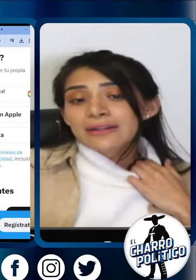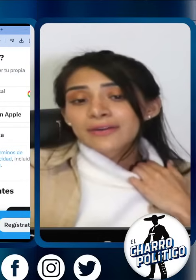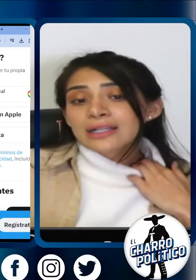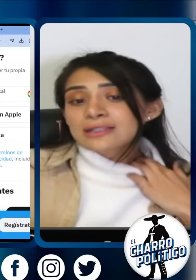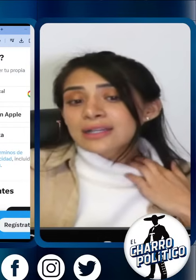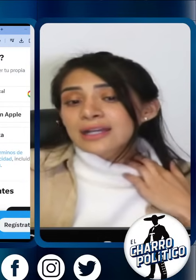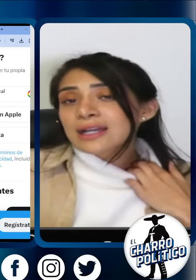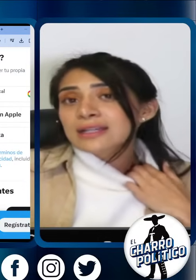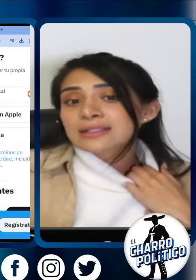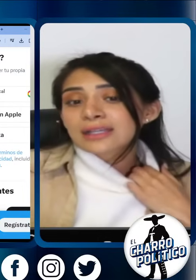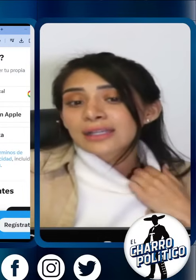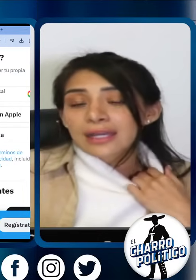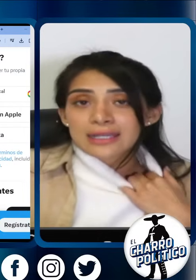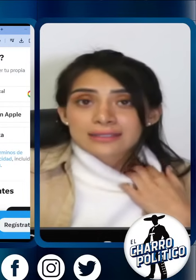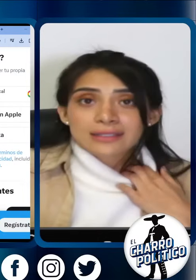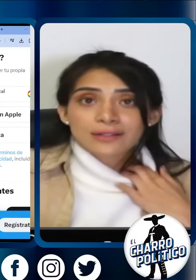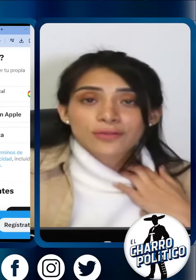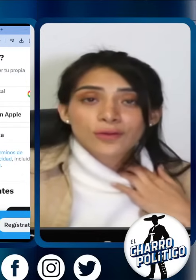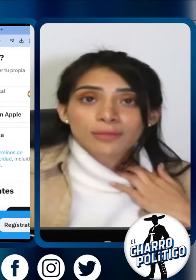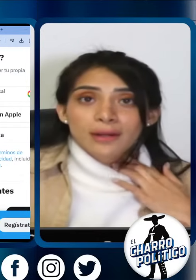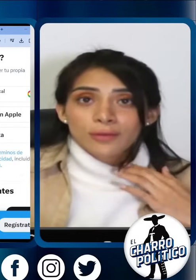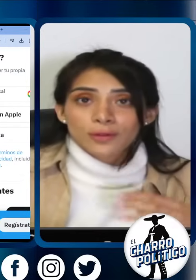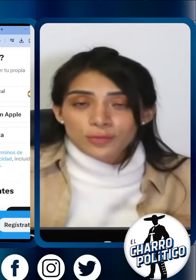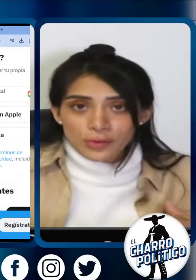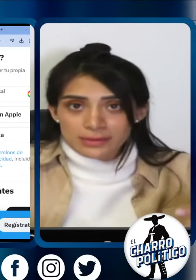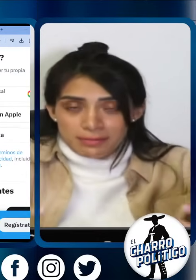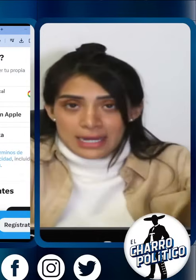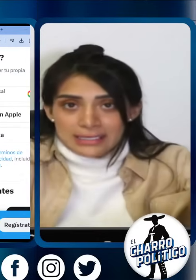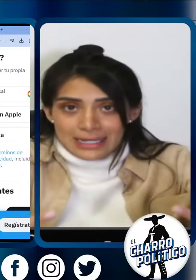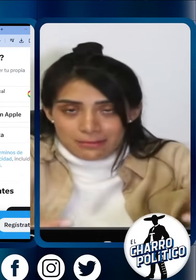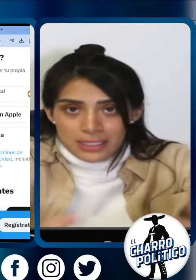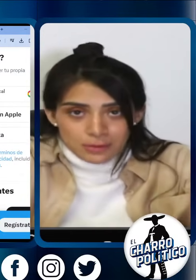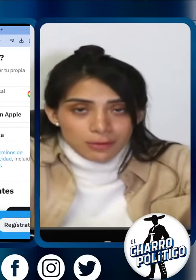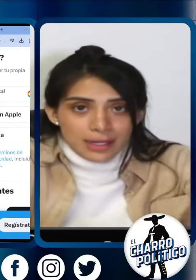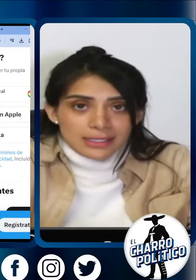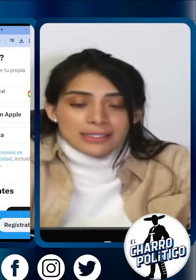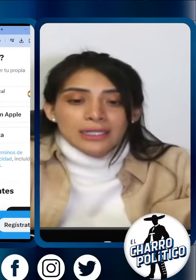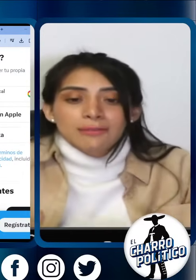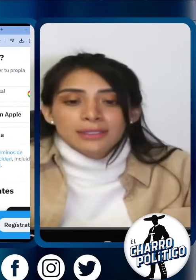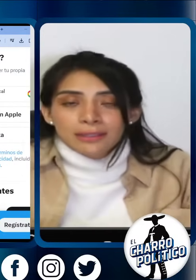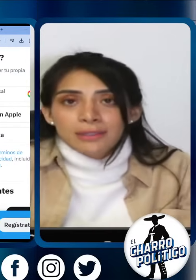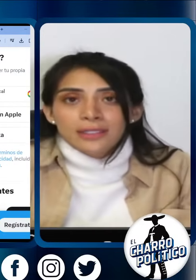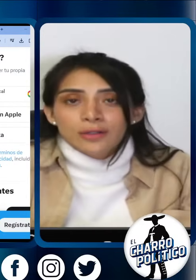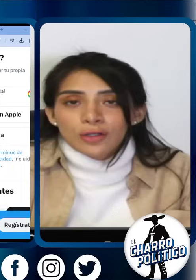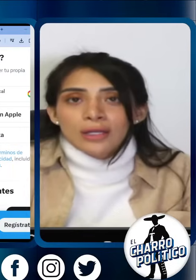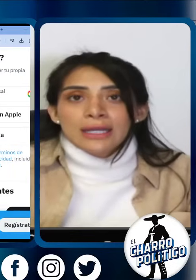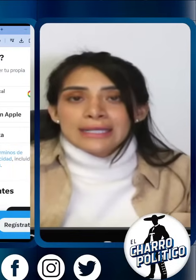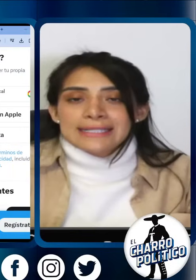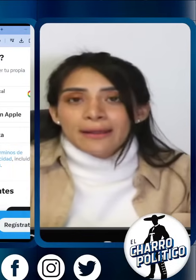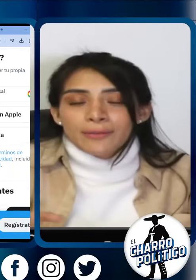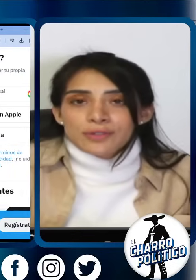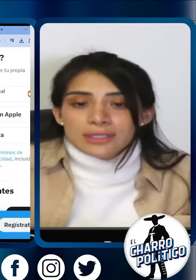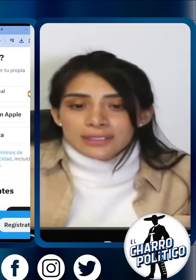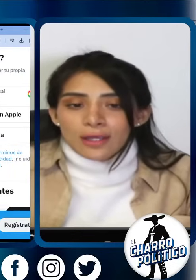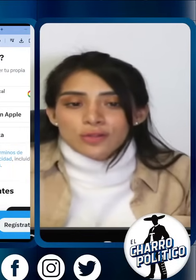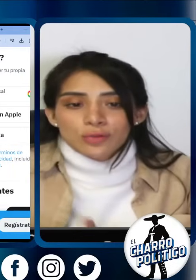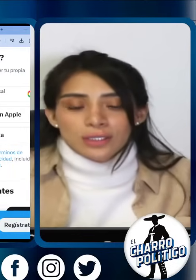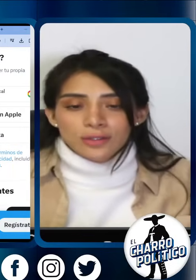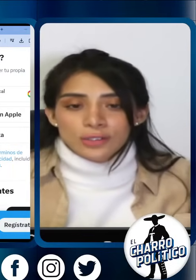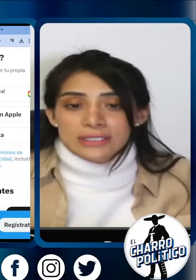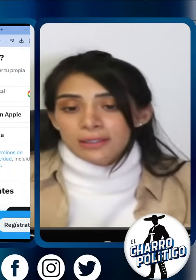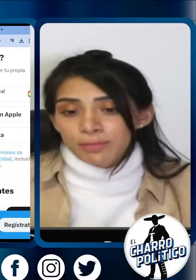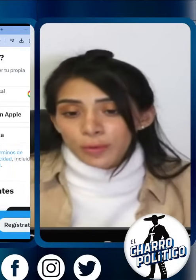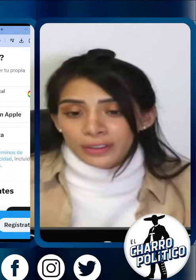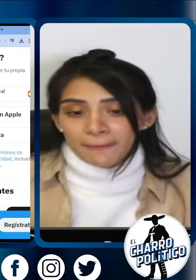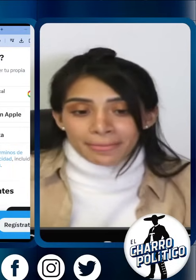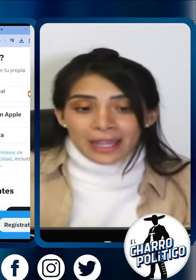más que la diferencia es que esta es de forma, bueno, pues es el mismo país quien invita a México y sabemos que Estados